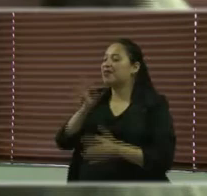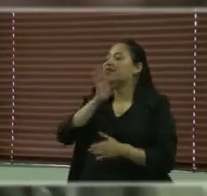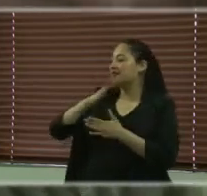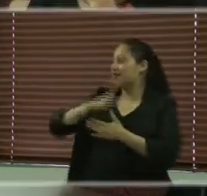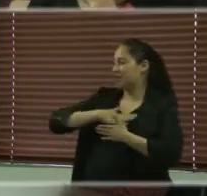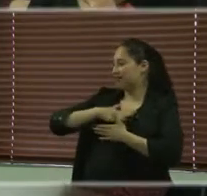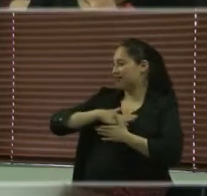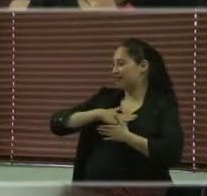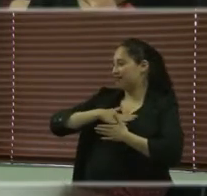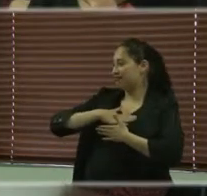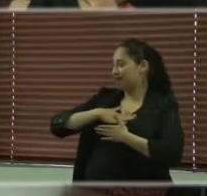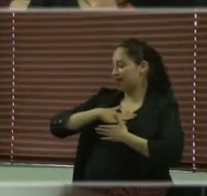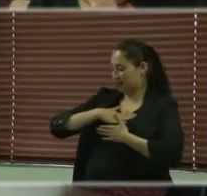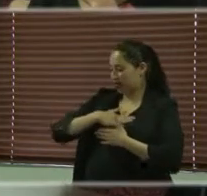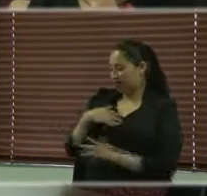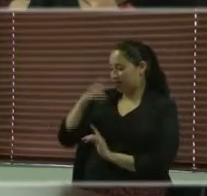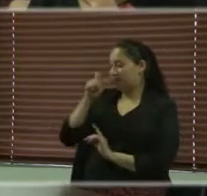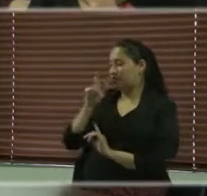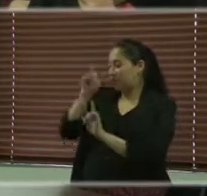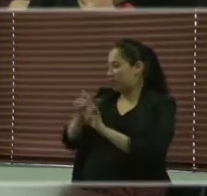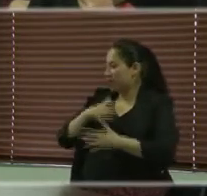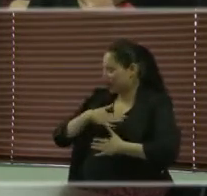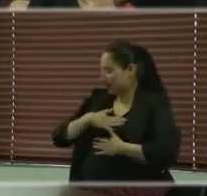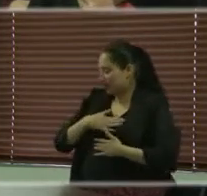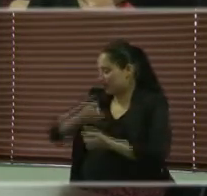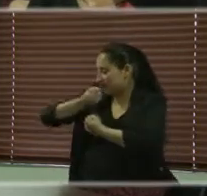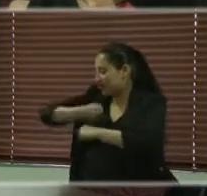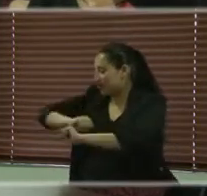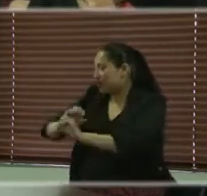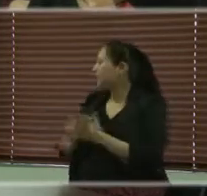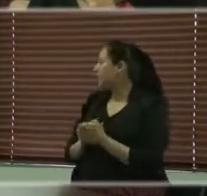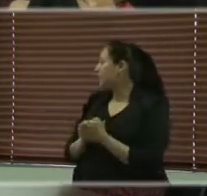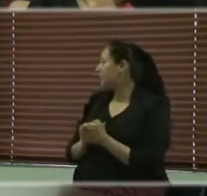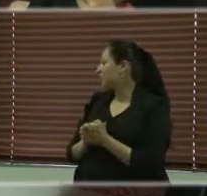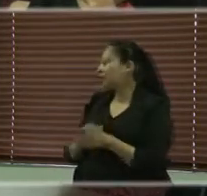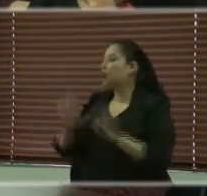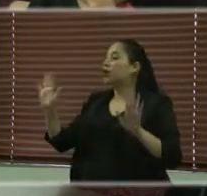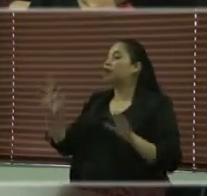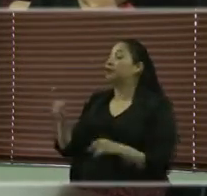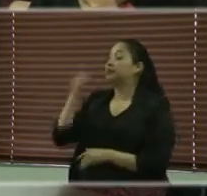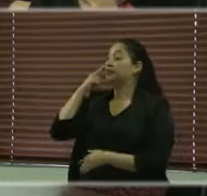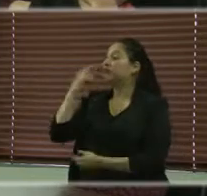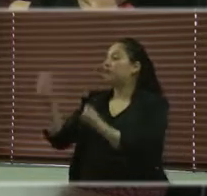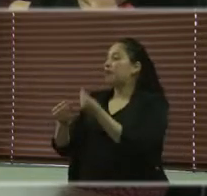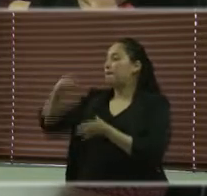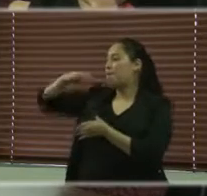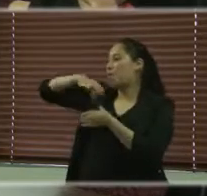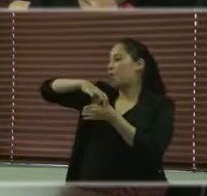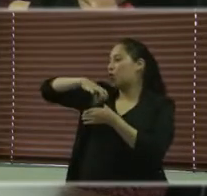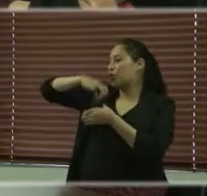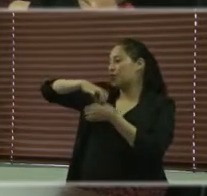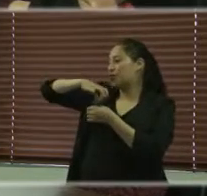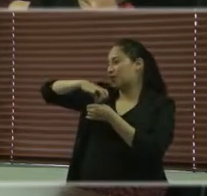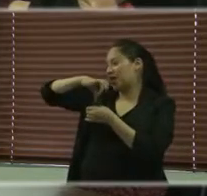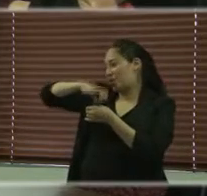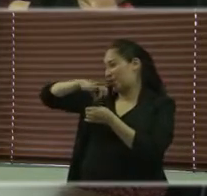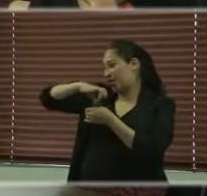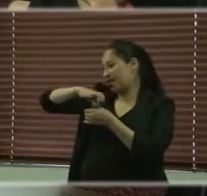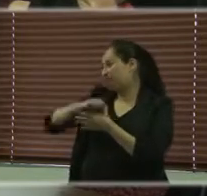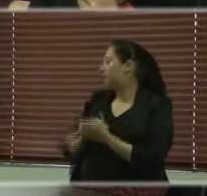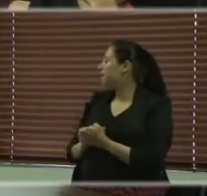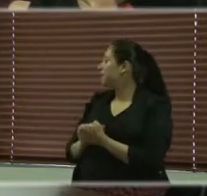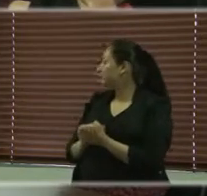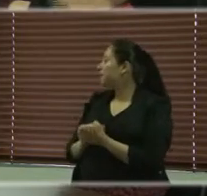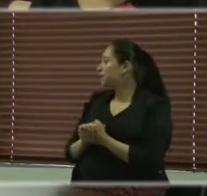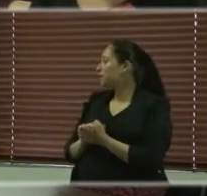la conferencia de Estados partes voten por ese candidato y bueno y la votación se realiza y los miembros que quedan